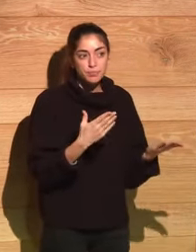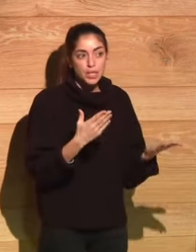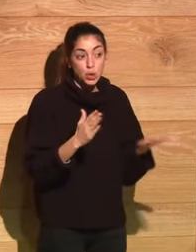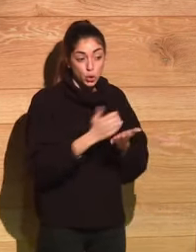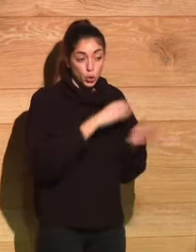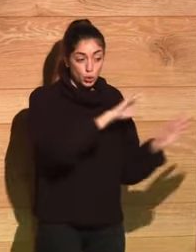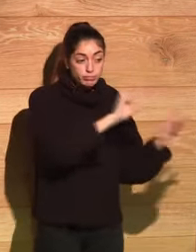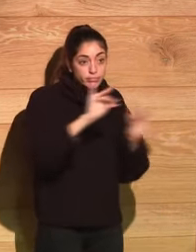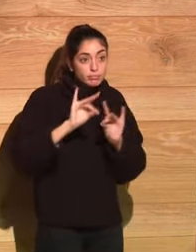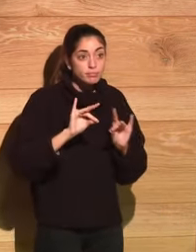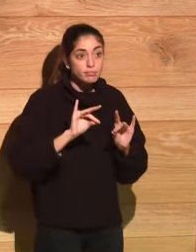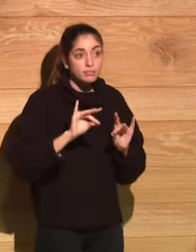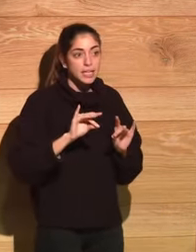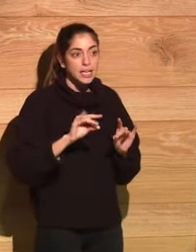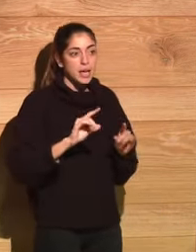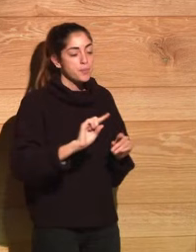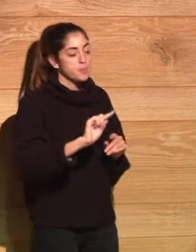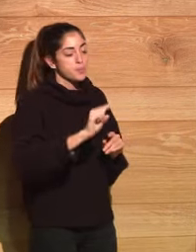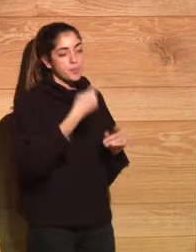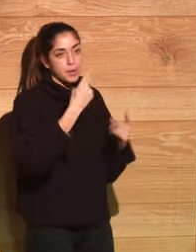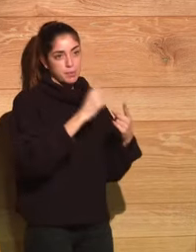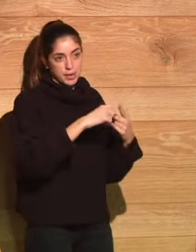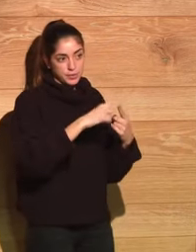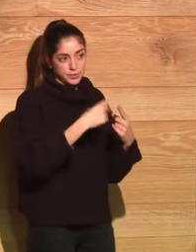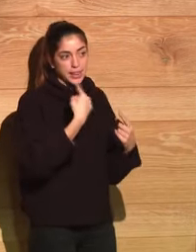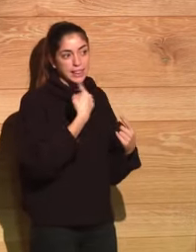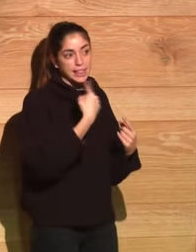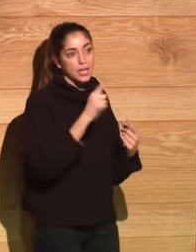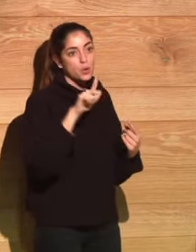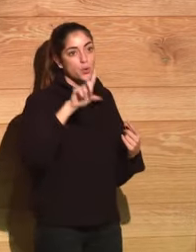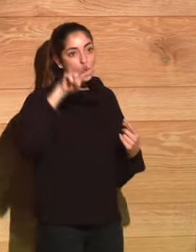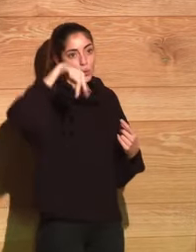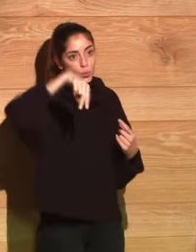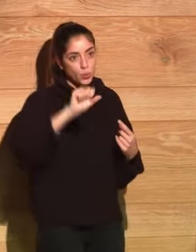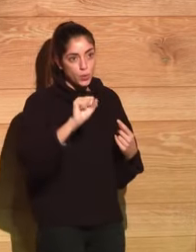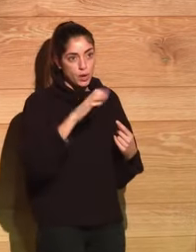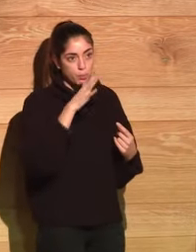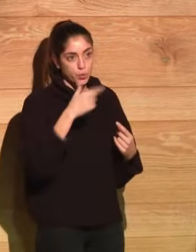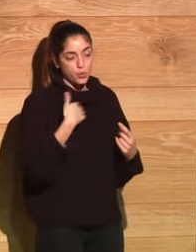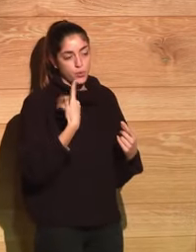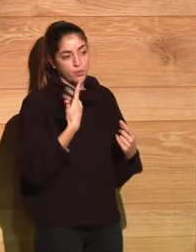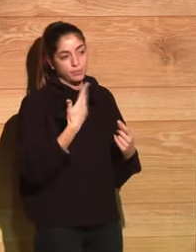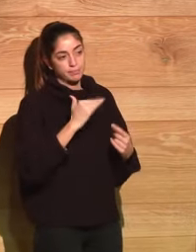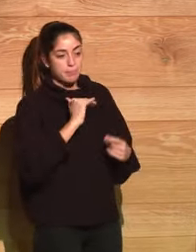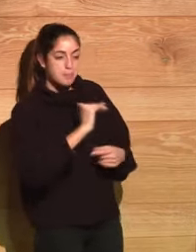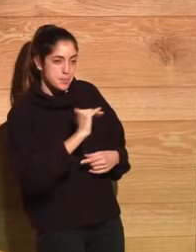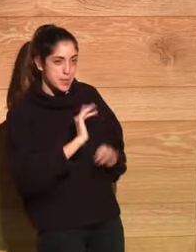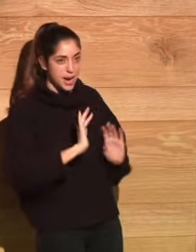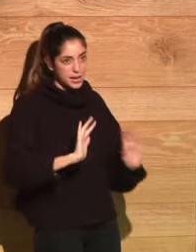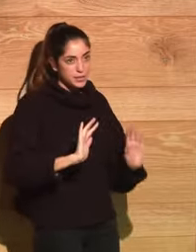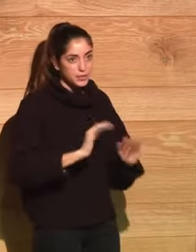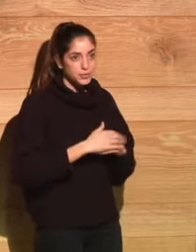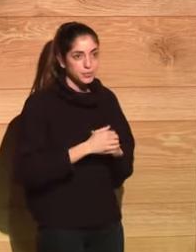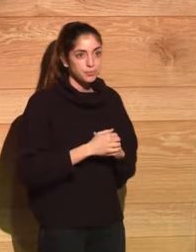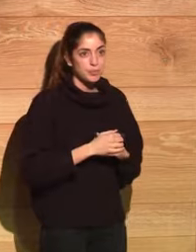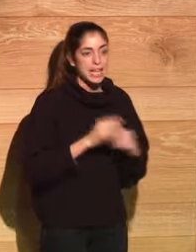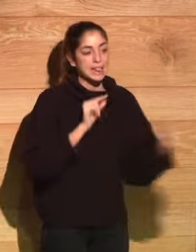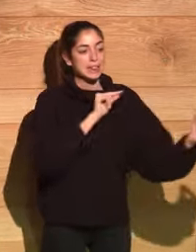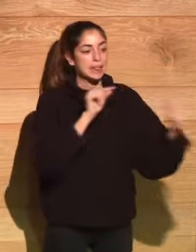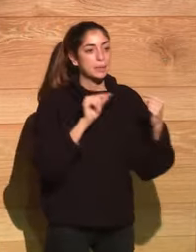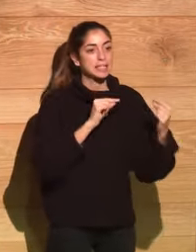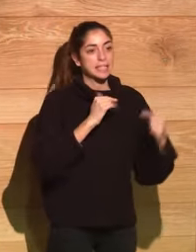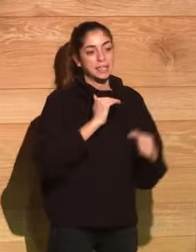Bueno, que diga primero Luna, porque yo me pasé que me porté mal. No te portaste mal. Debatir no es portarse